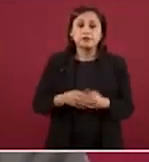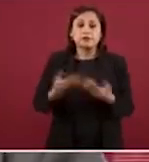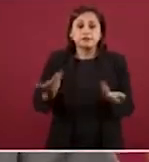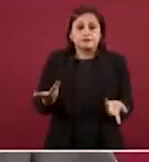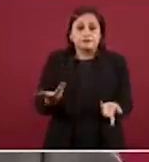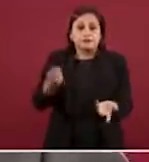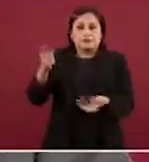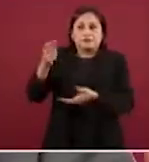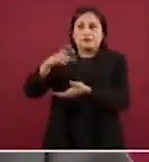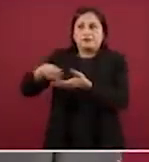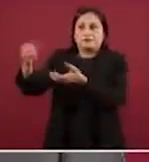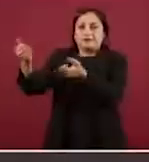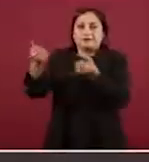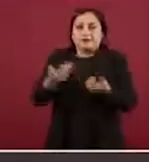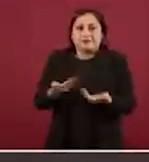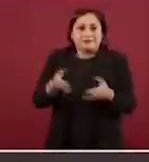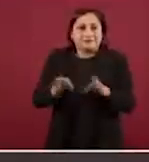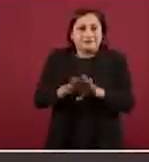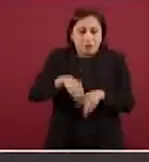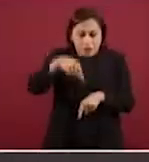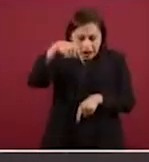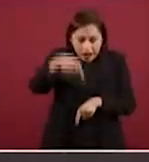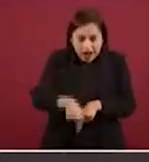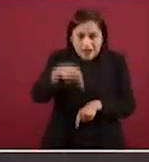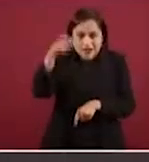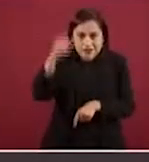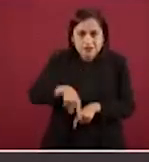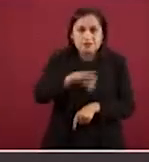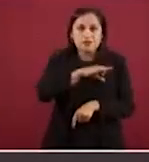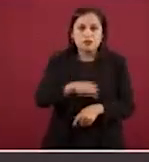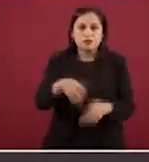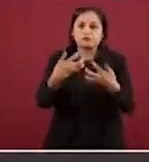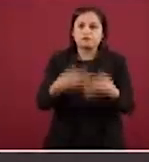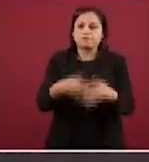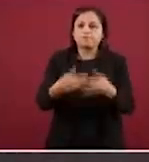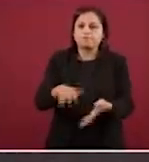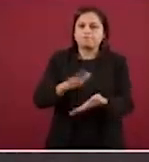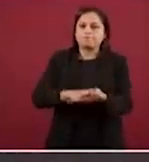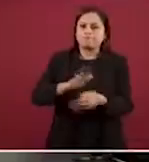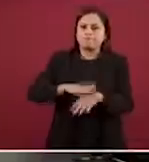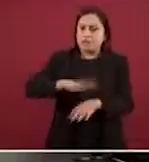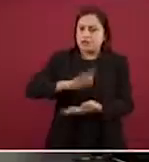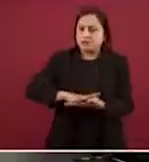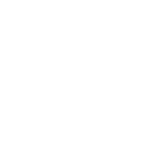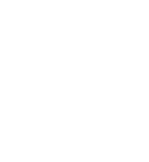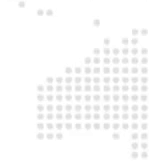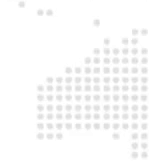posibilidad de aumentar la producción, pero ese es otro plan cuanto a esto.